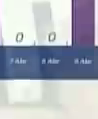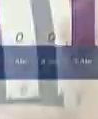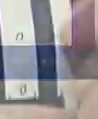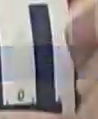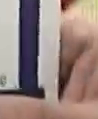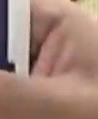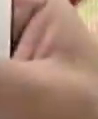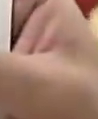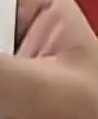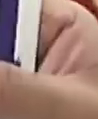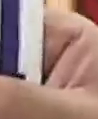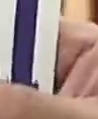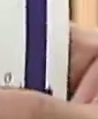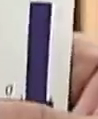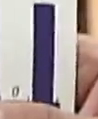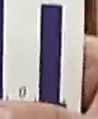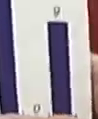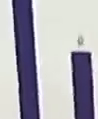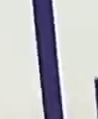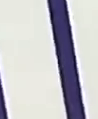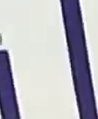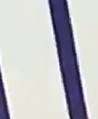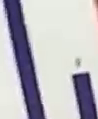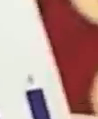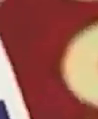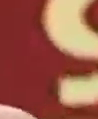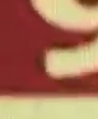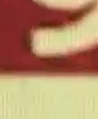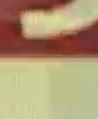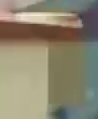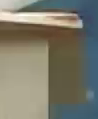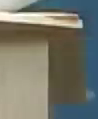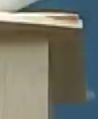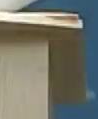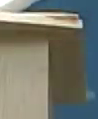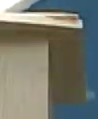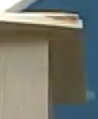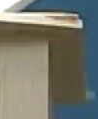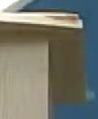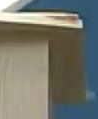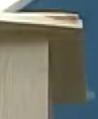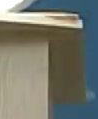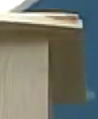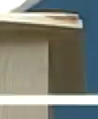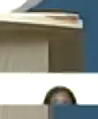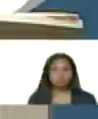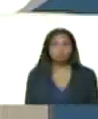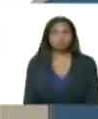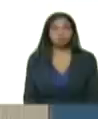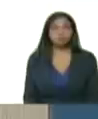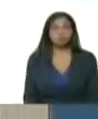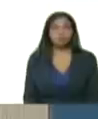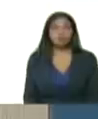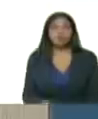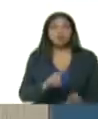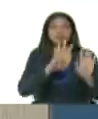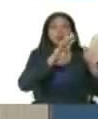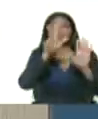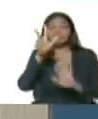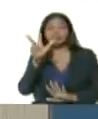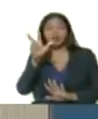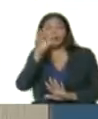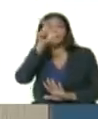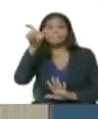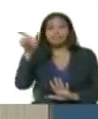este número, 93 personas que ya están recuperadas, tienen que restarse de las personas que potencialmente puedan infectar